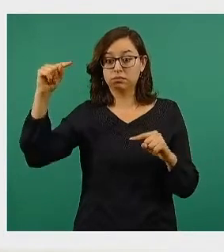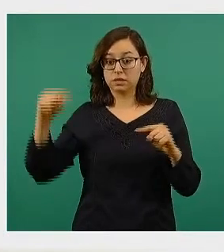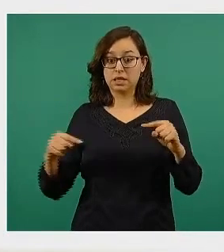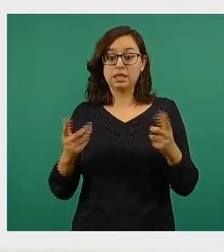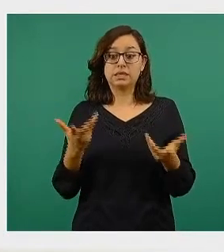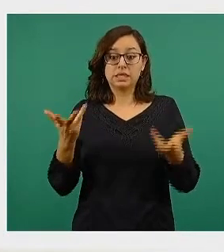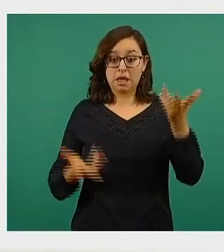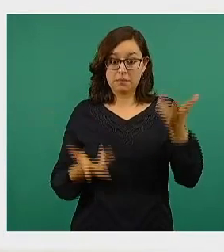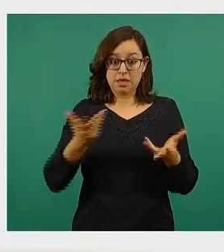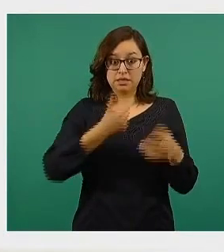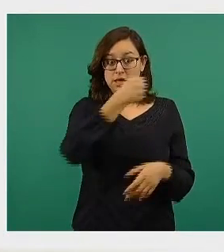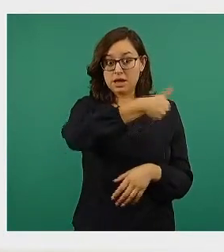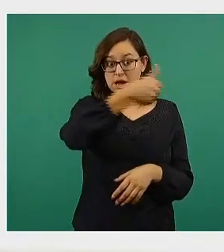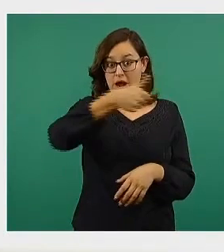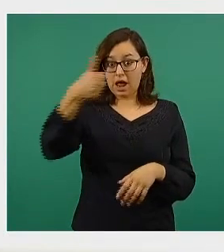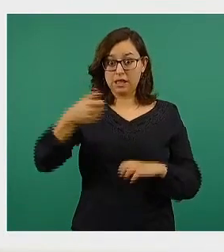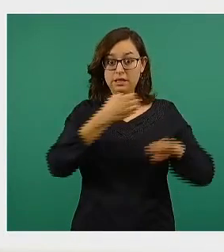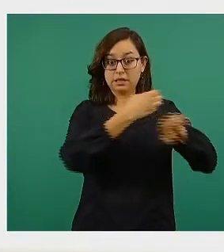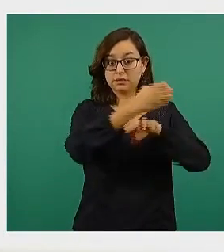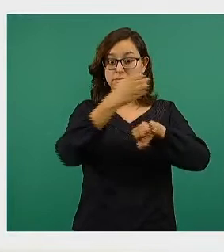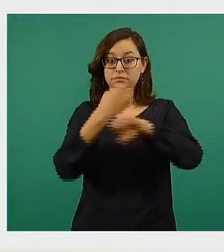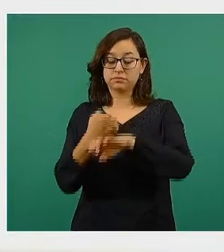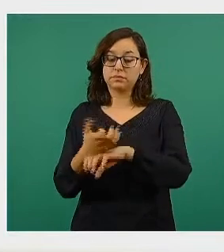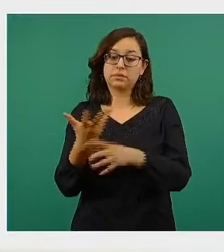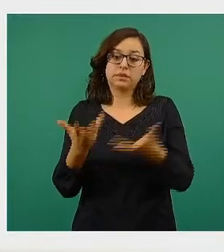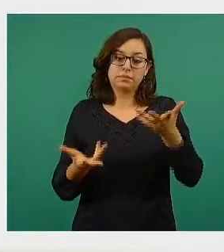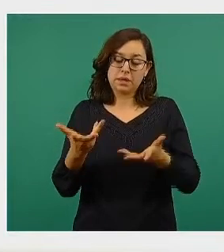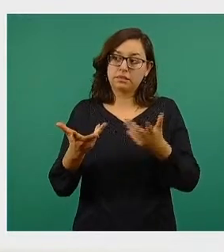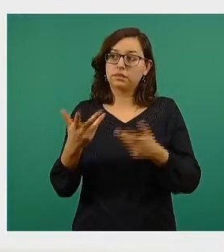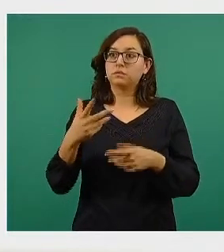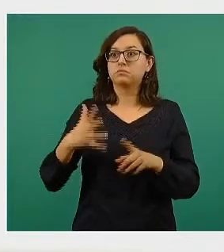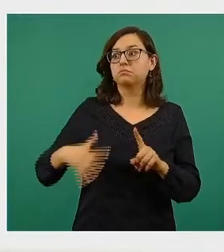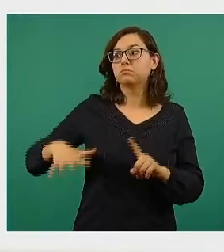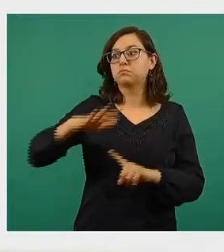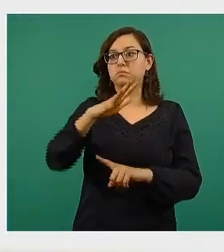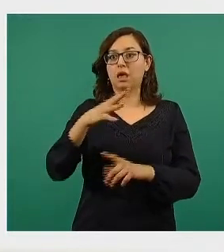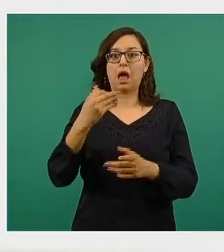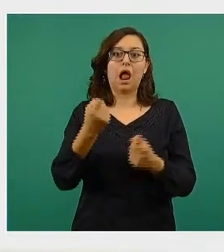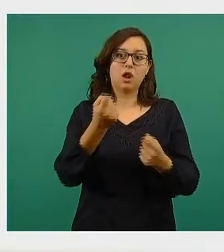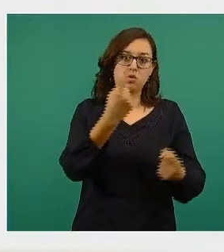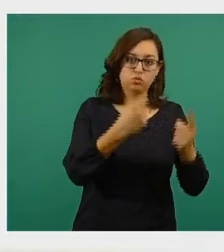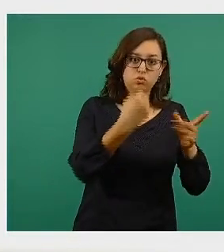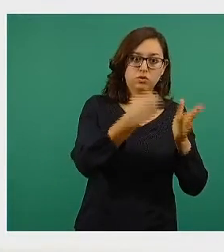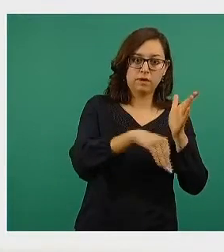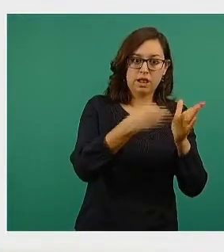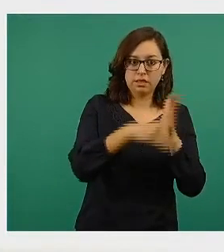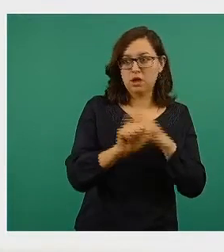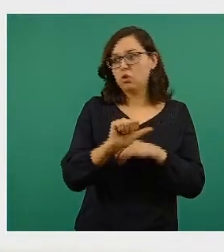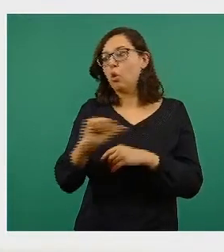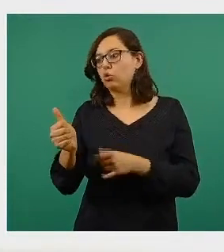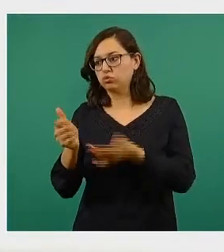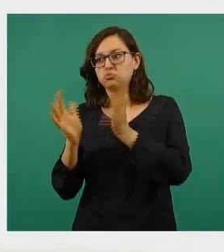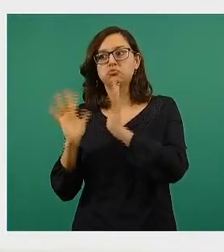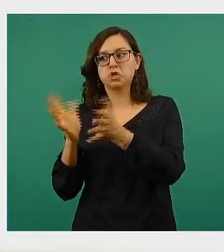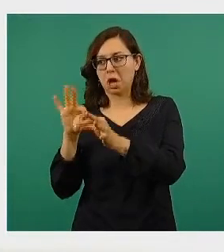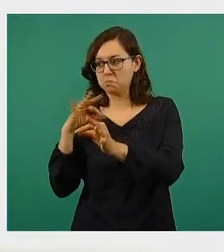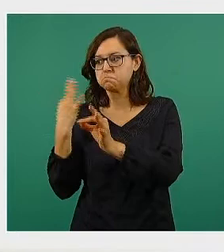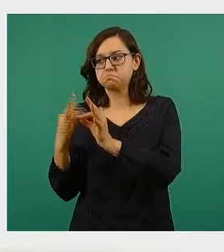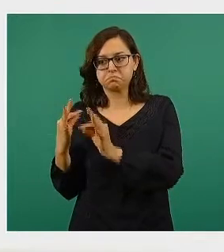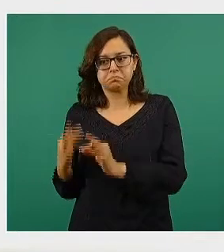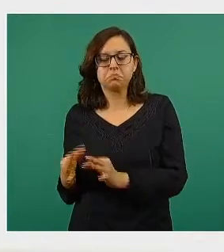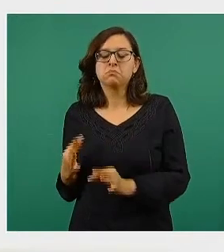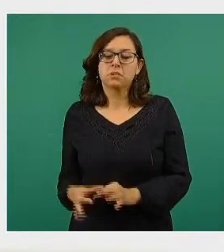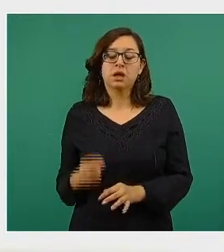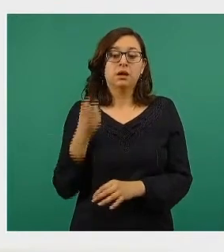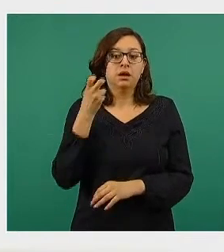cada entidad federativa son proporcionales a la población pendiente de ser vacunada, y por eso hay importante variabilidad entre los